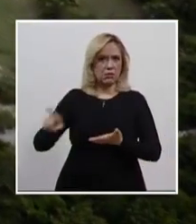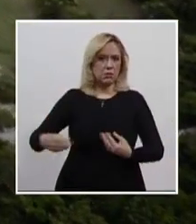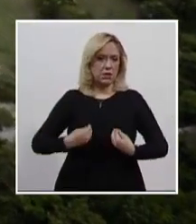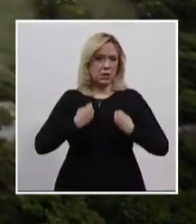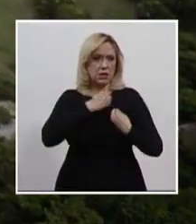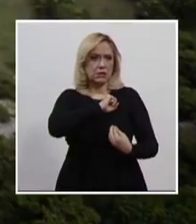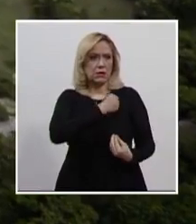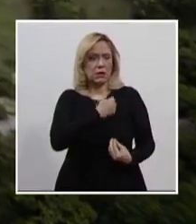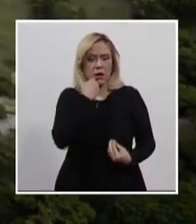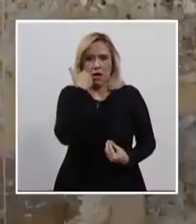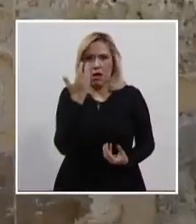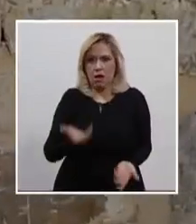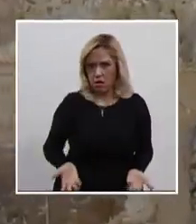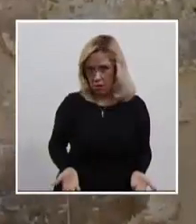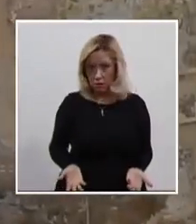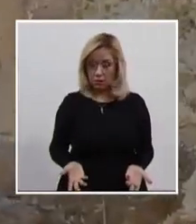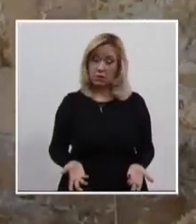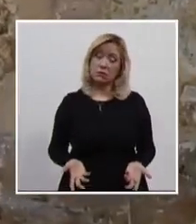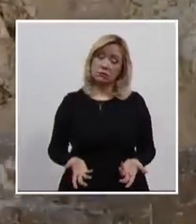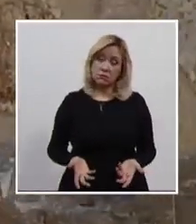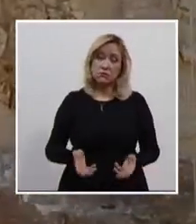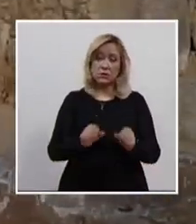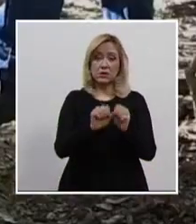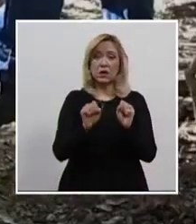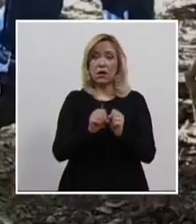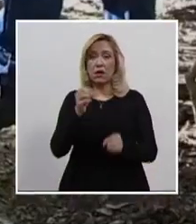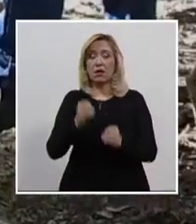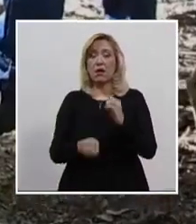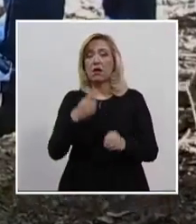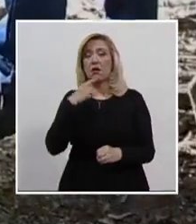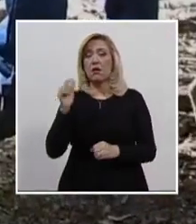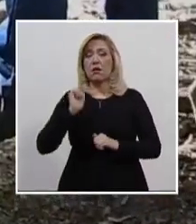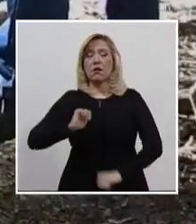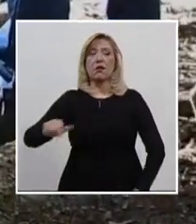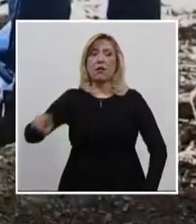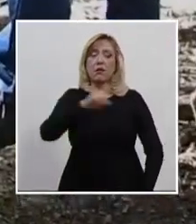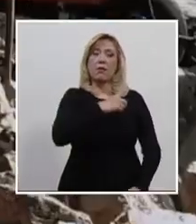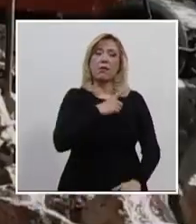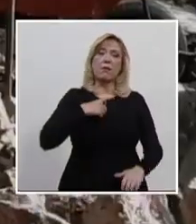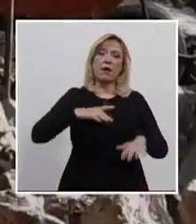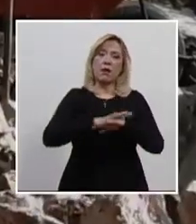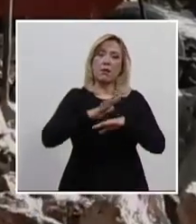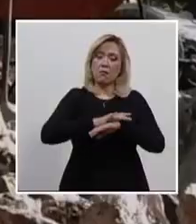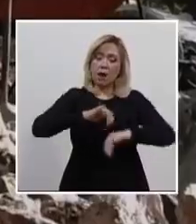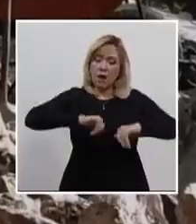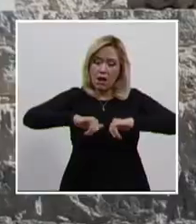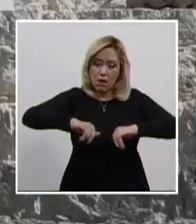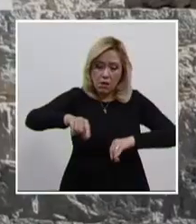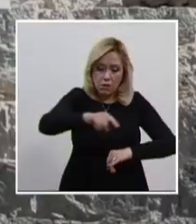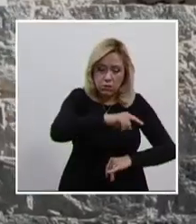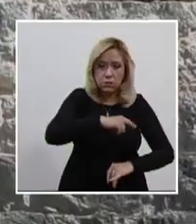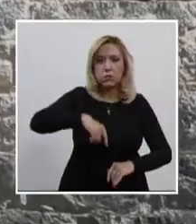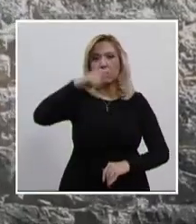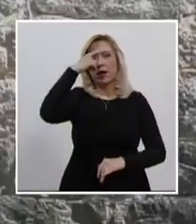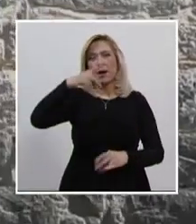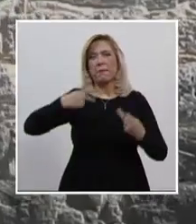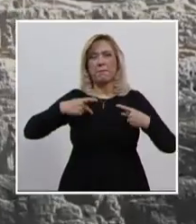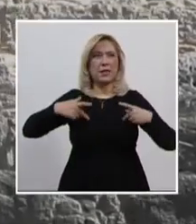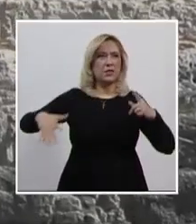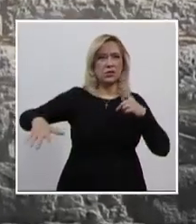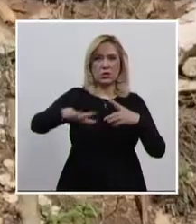sano. La sala determinó que las autoridades deben actualizar el mencionado atlas para que, en coordinación con la